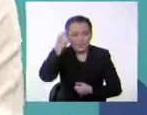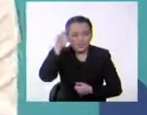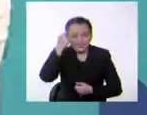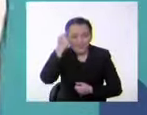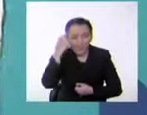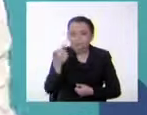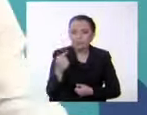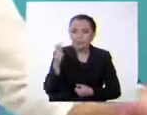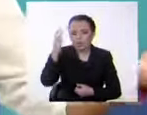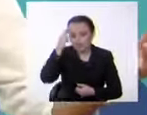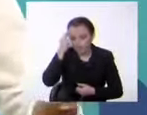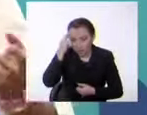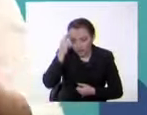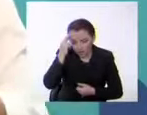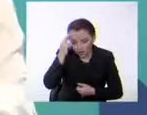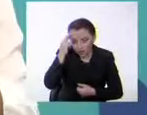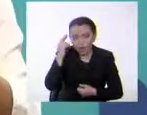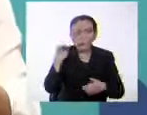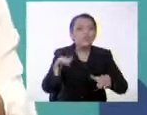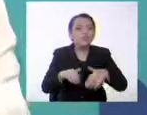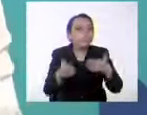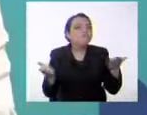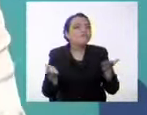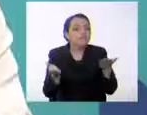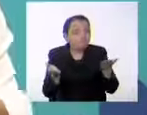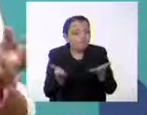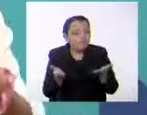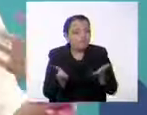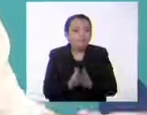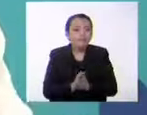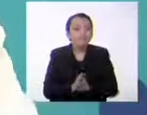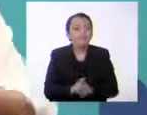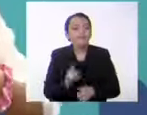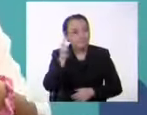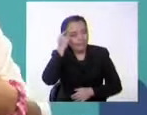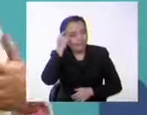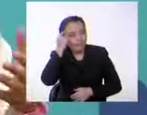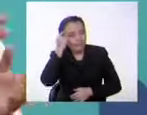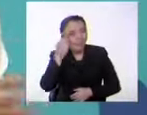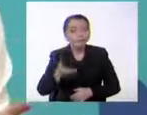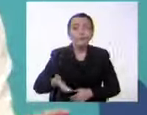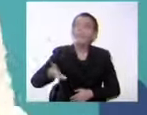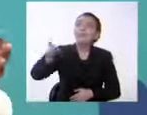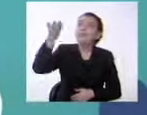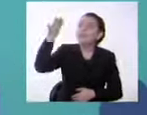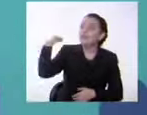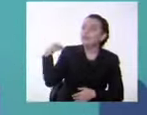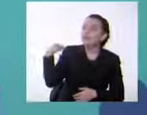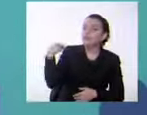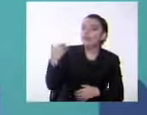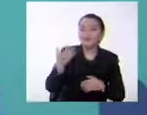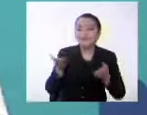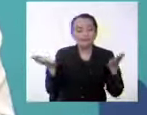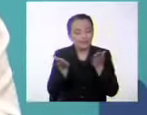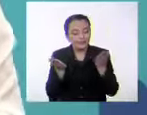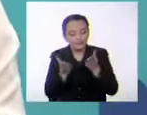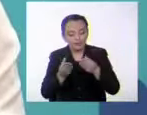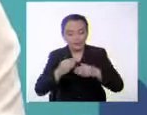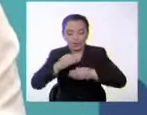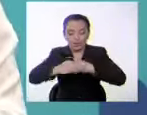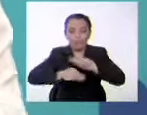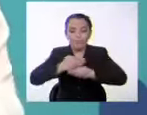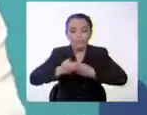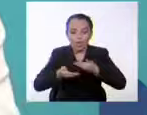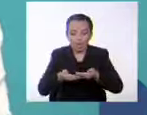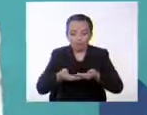reflexionamos, cómo hacemos las cosas, Luis. Porque imagínate, antes hacer tamales era una de generación en generación pasándose la